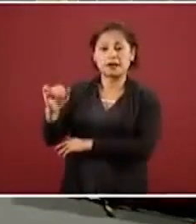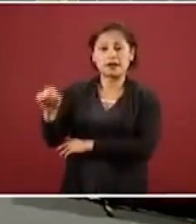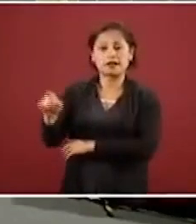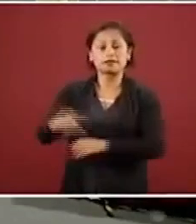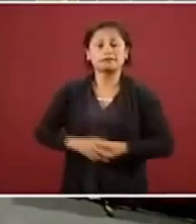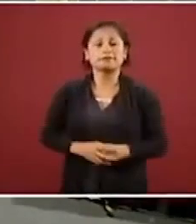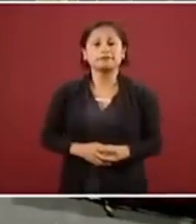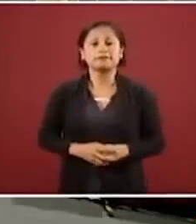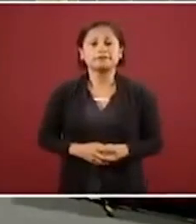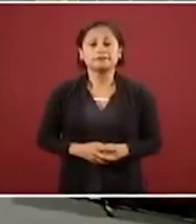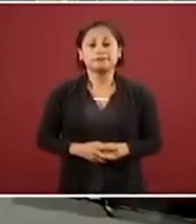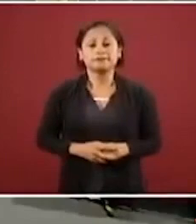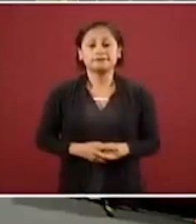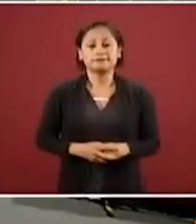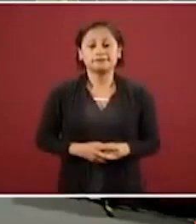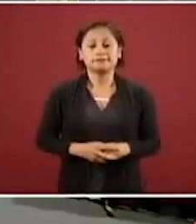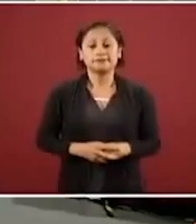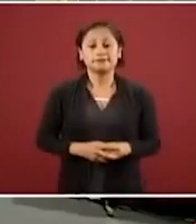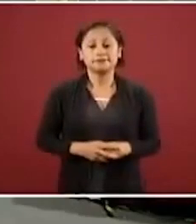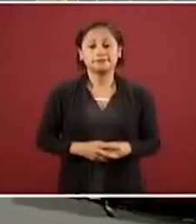Dame el libro.